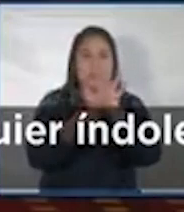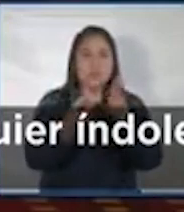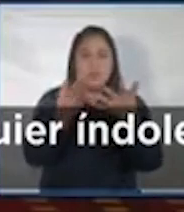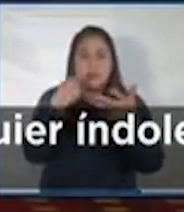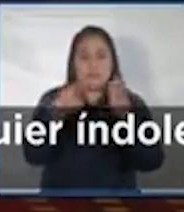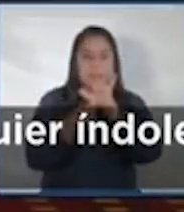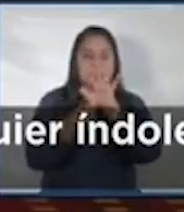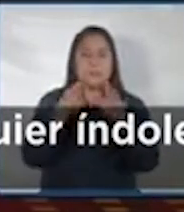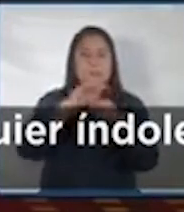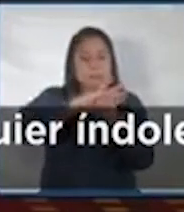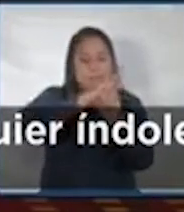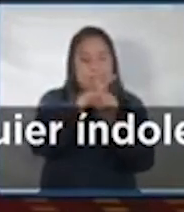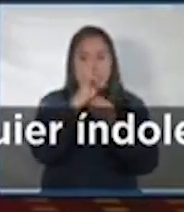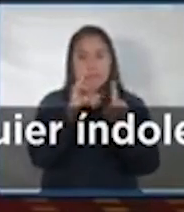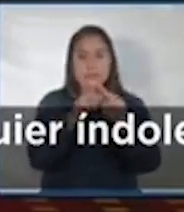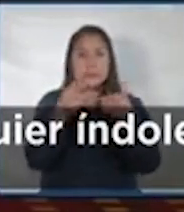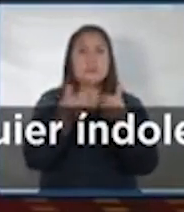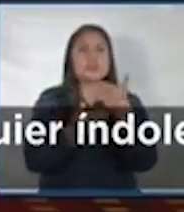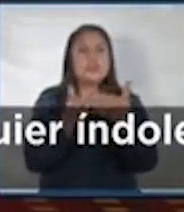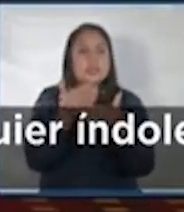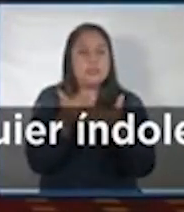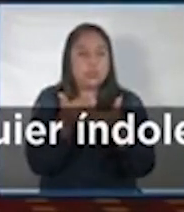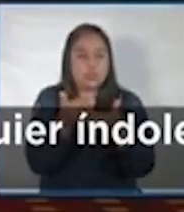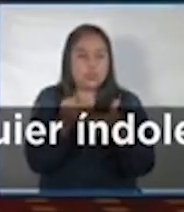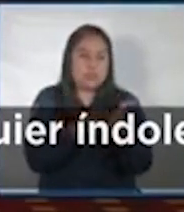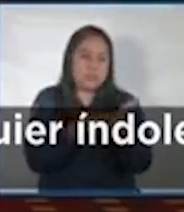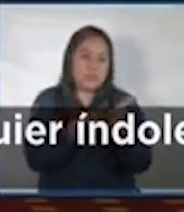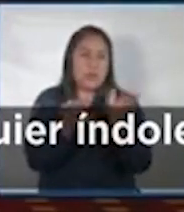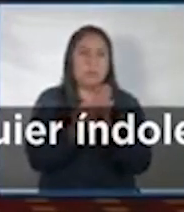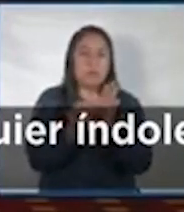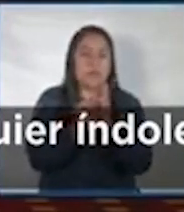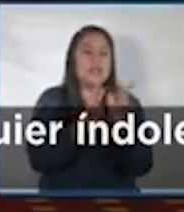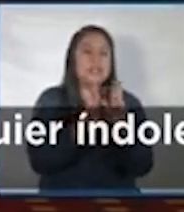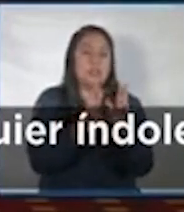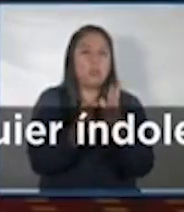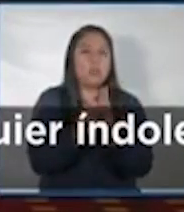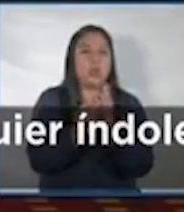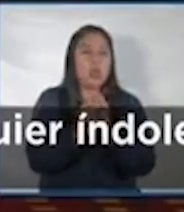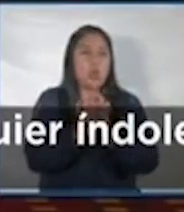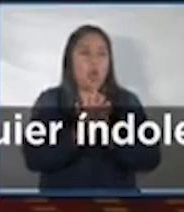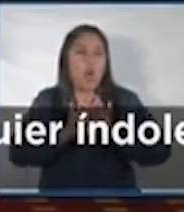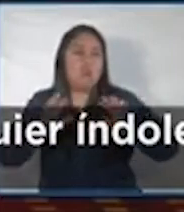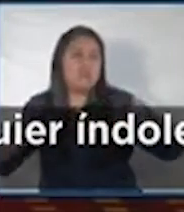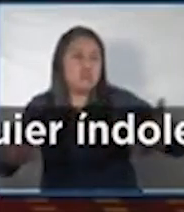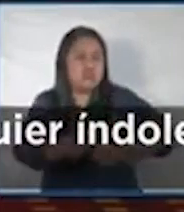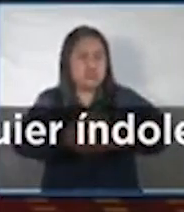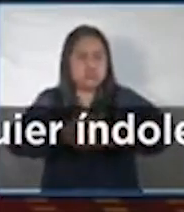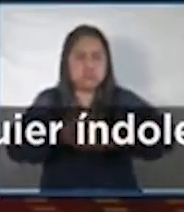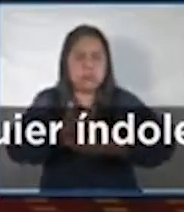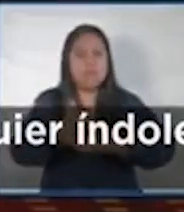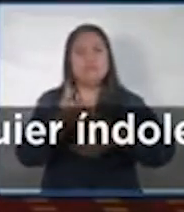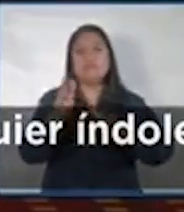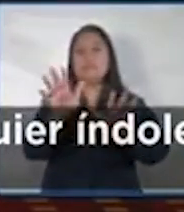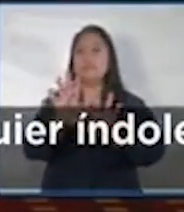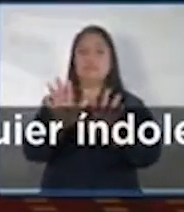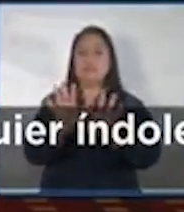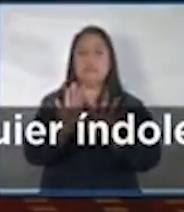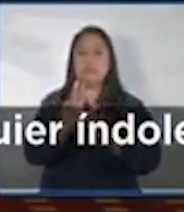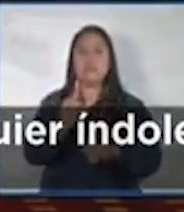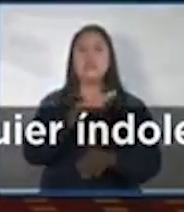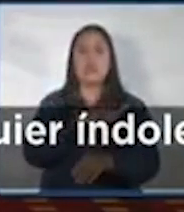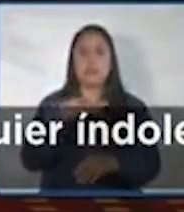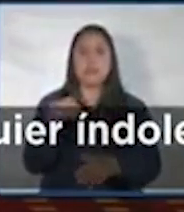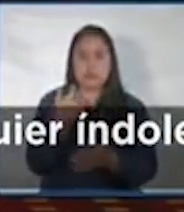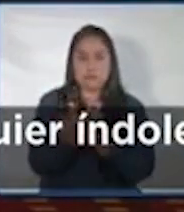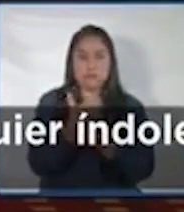COVID-19 y procedimientos médicos relacionados, así como evitar el acaparamiento de los mismos, para lo cual el Ministerio de